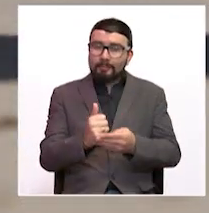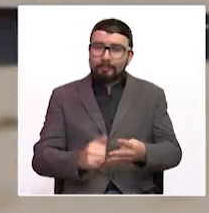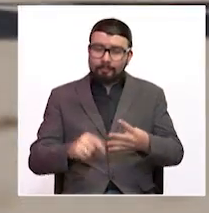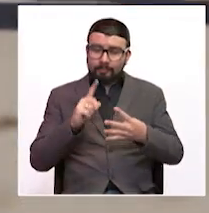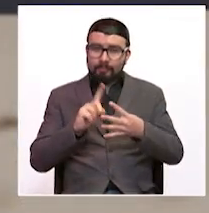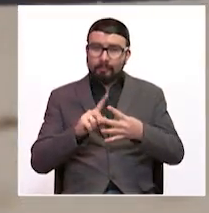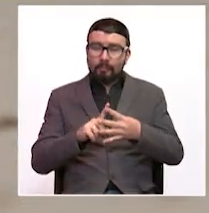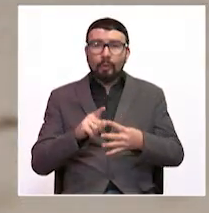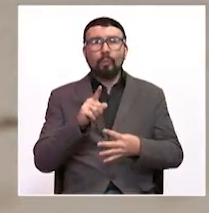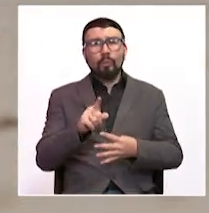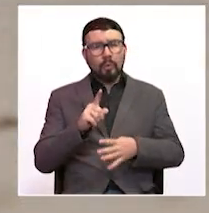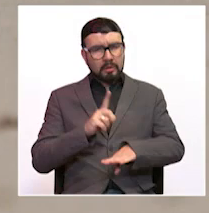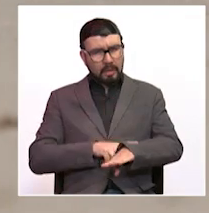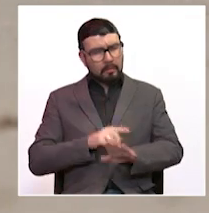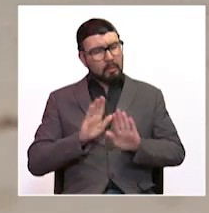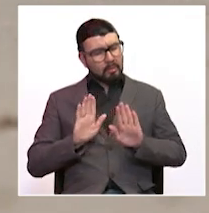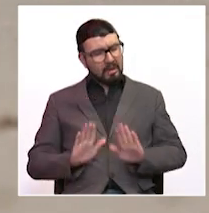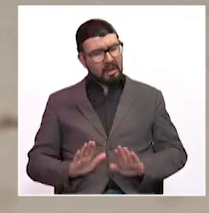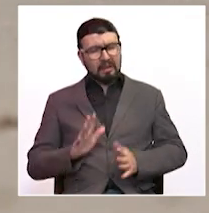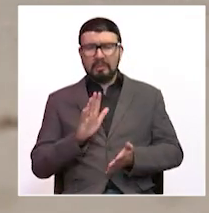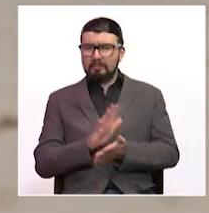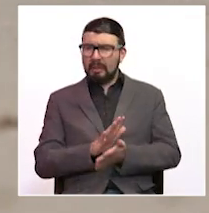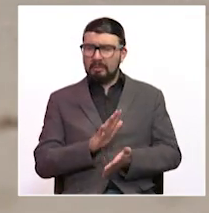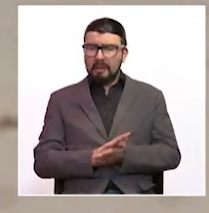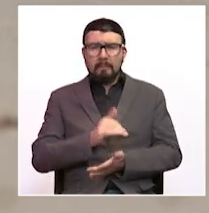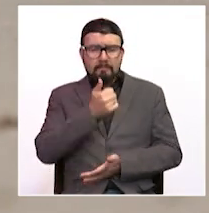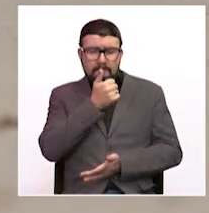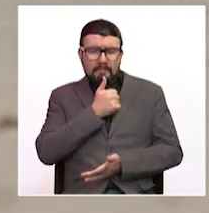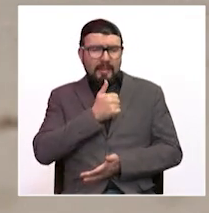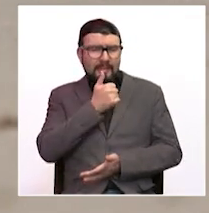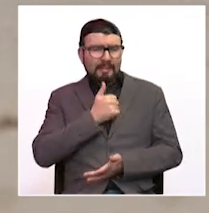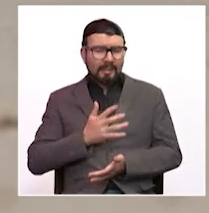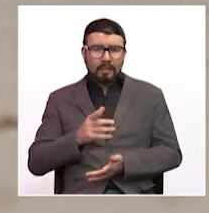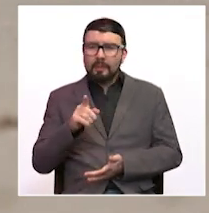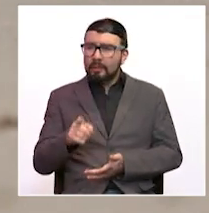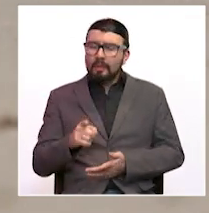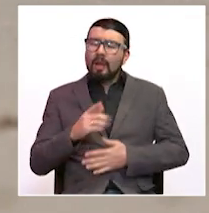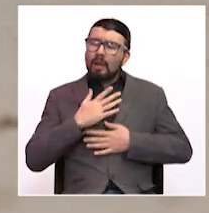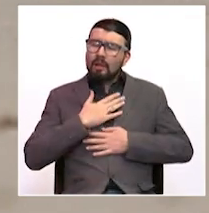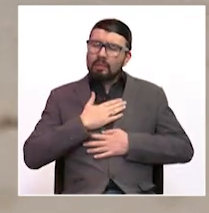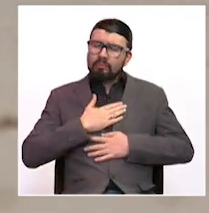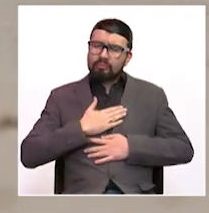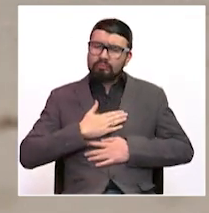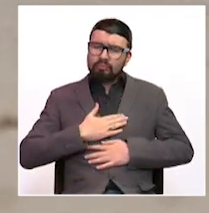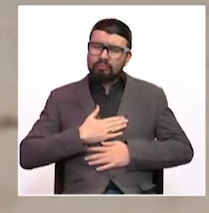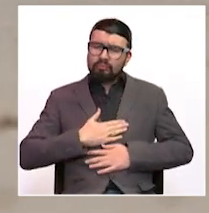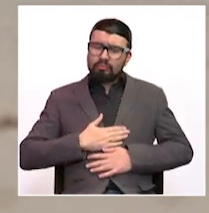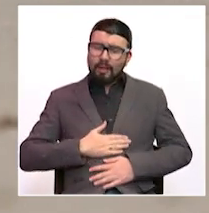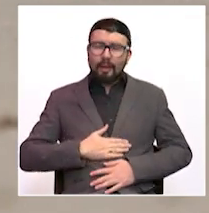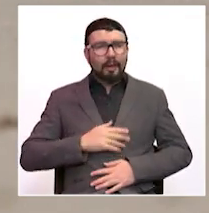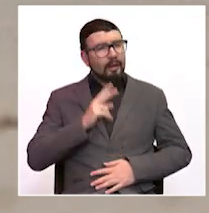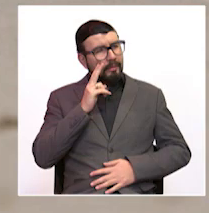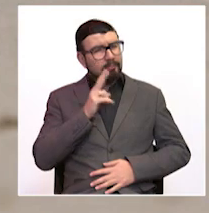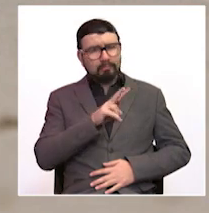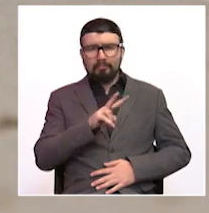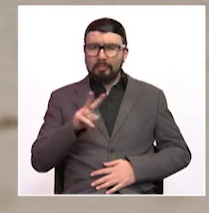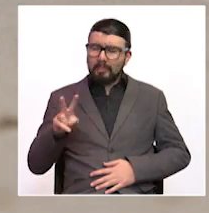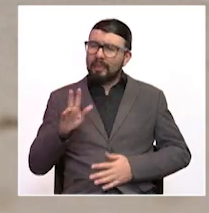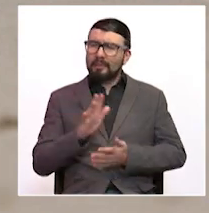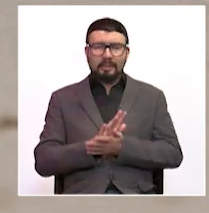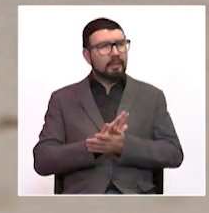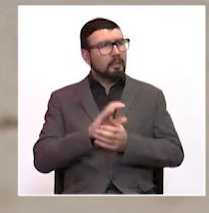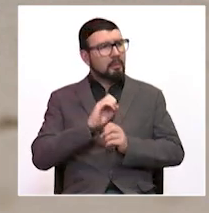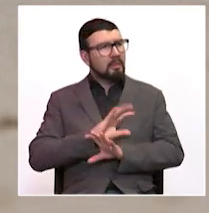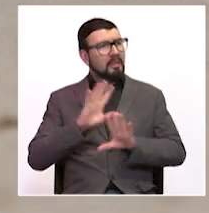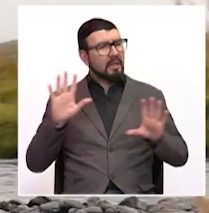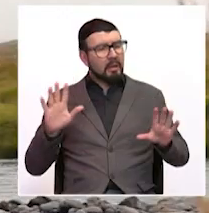tómate el tiempo que sea necesario sentir alivio del dolor emocional y ver todo con más claridad es algo que requiere tiempo